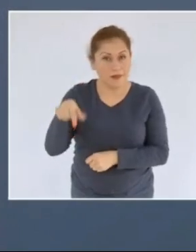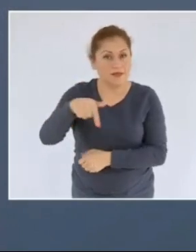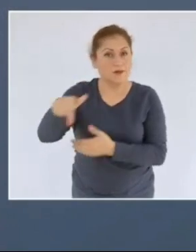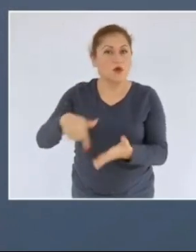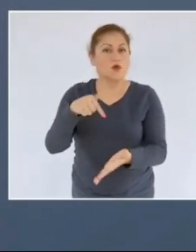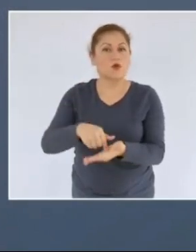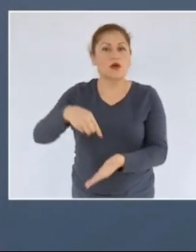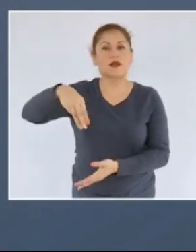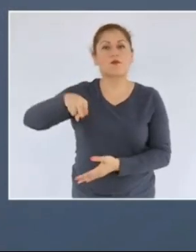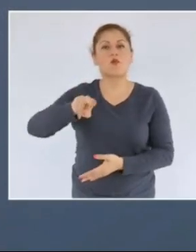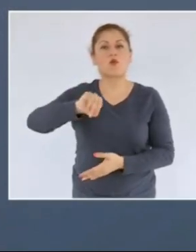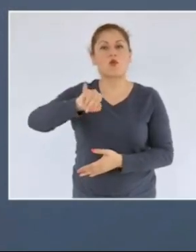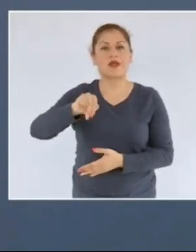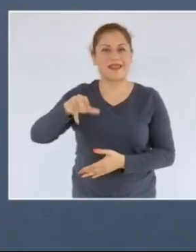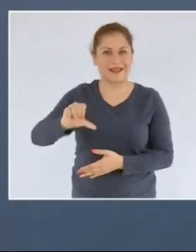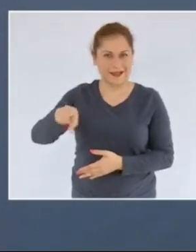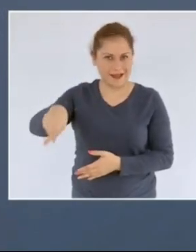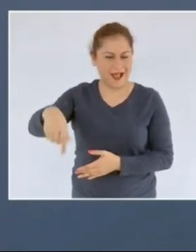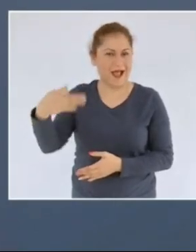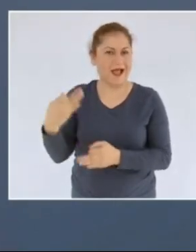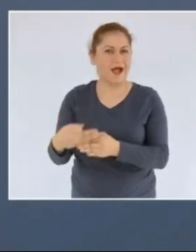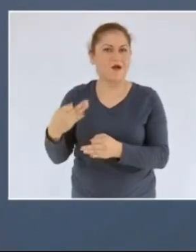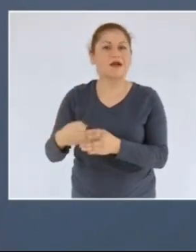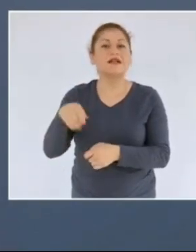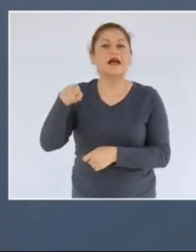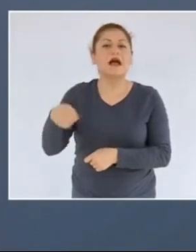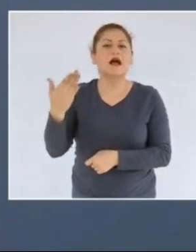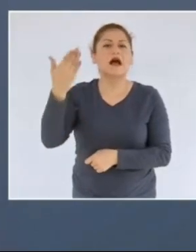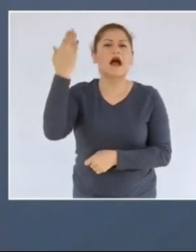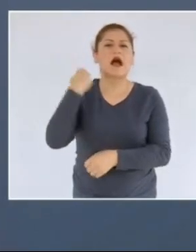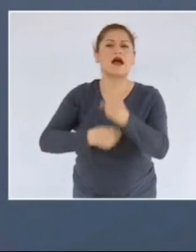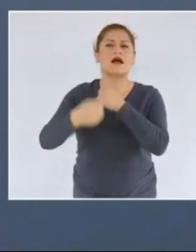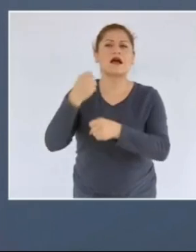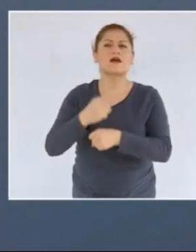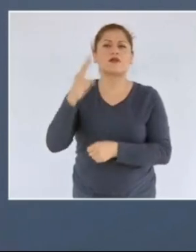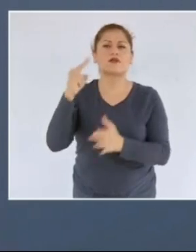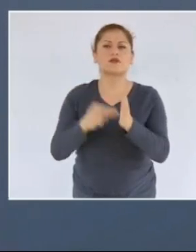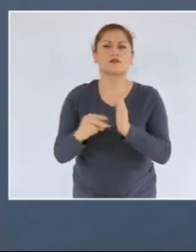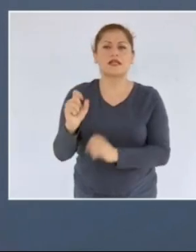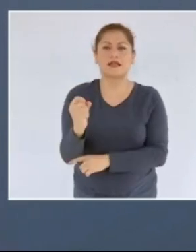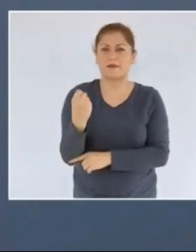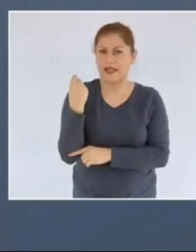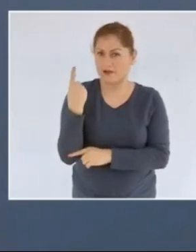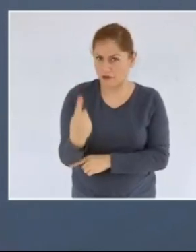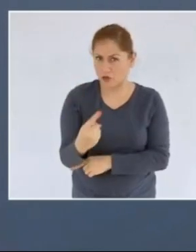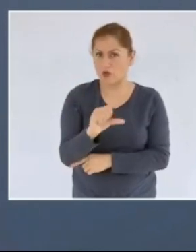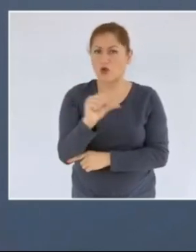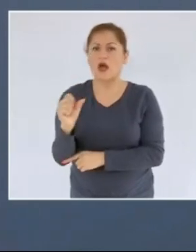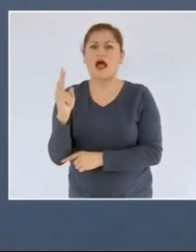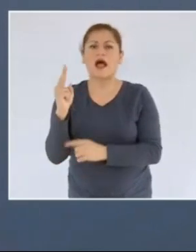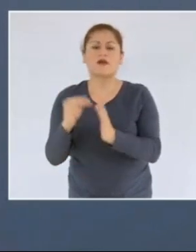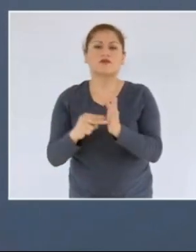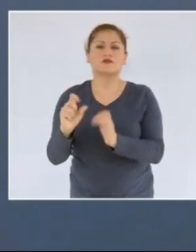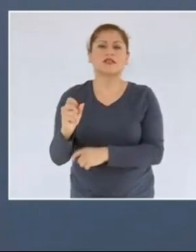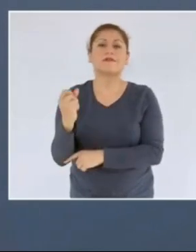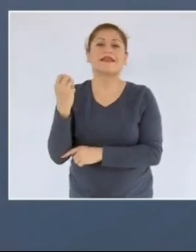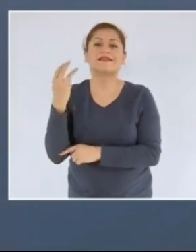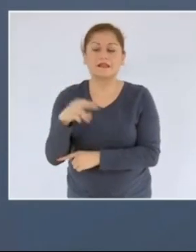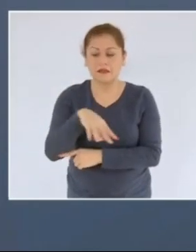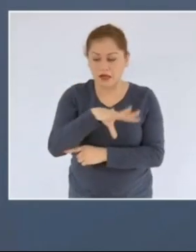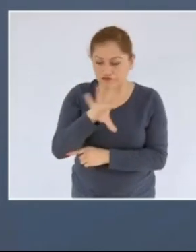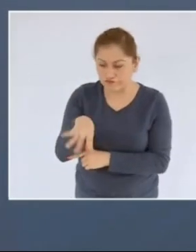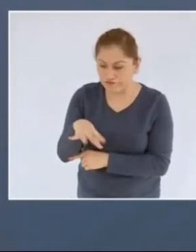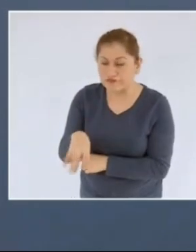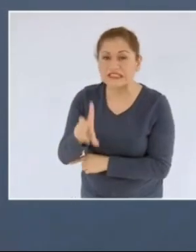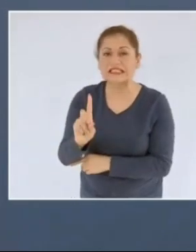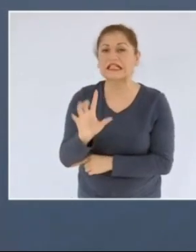J. Mújica, en el que durante los años 2021 al 23 se perforarán 65 pozos con